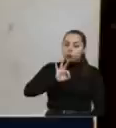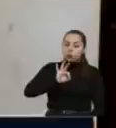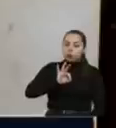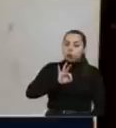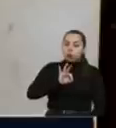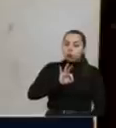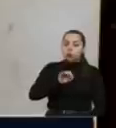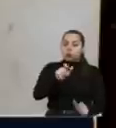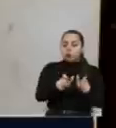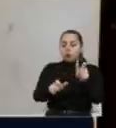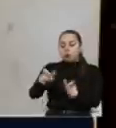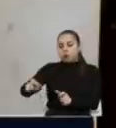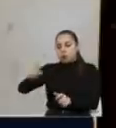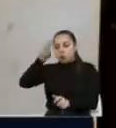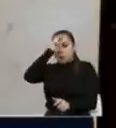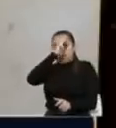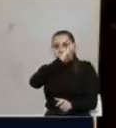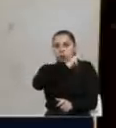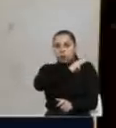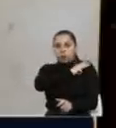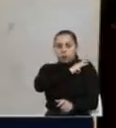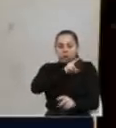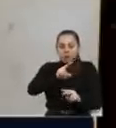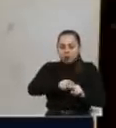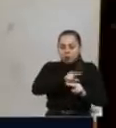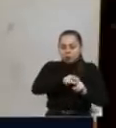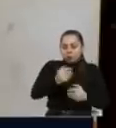los soldados regulares,